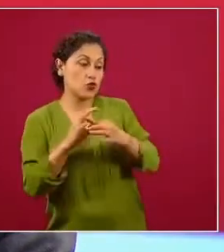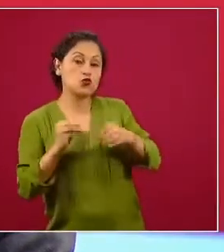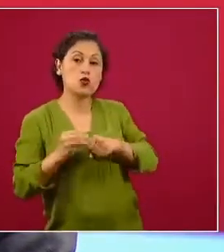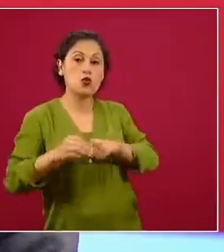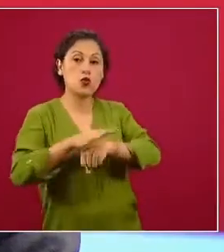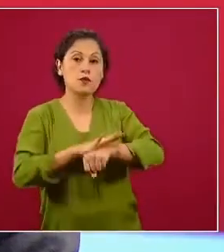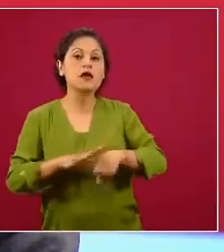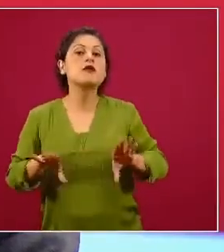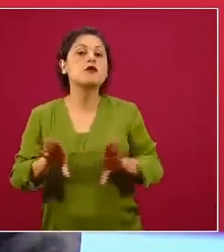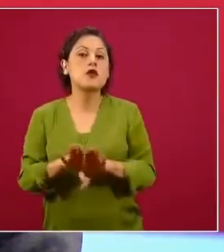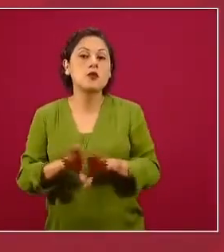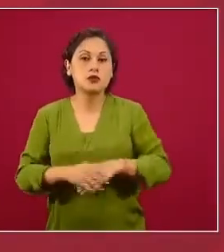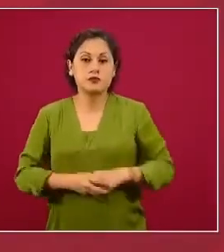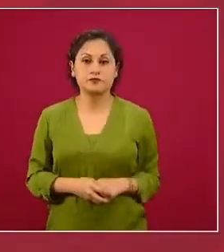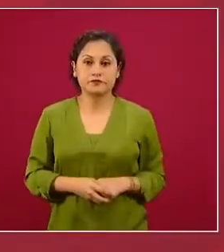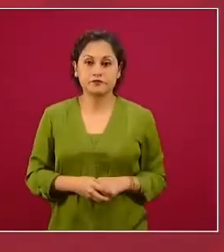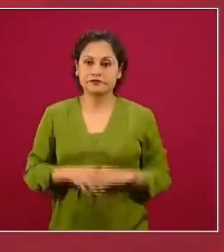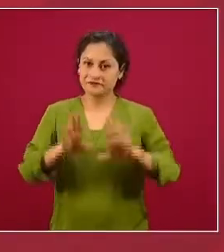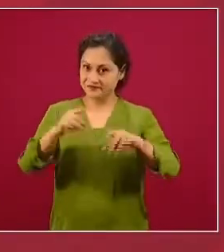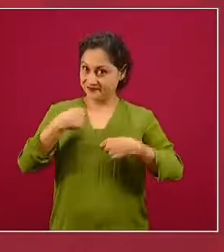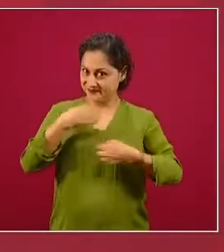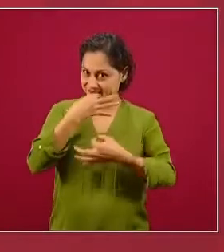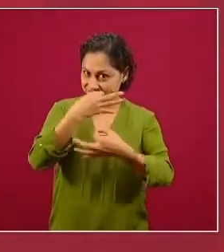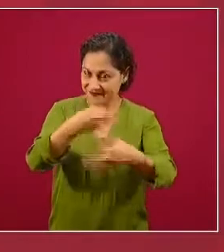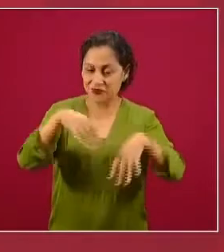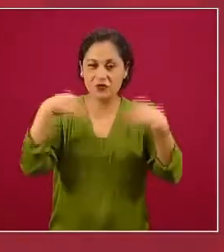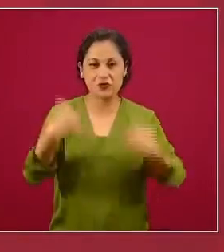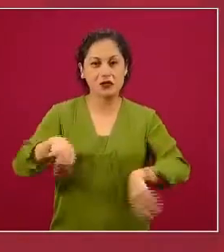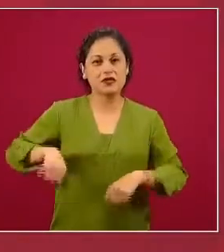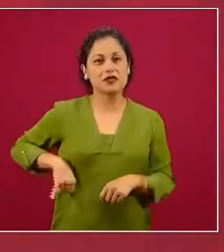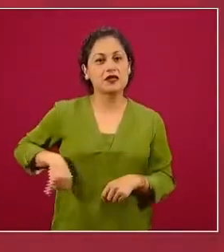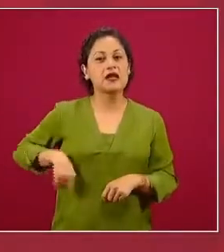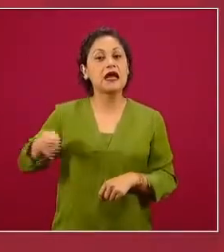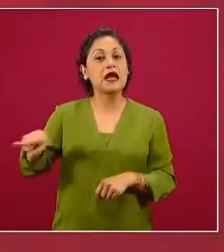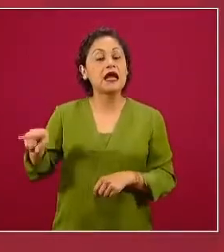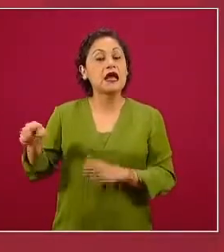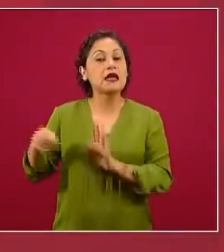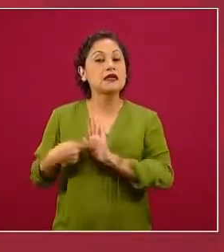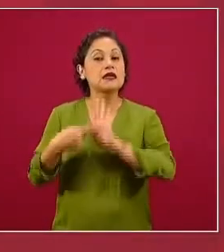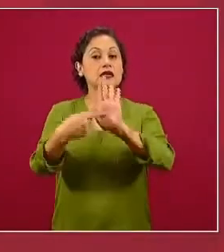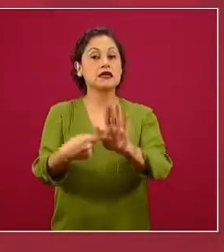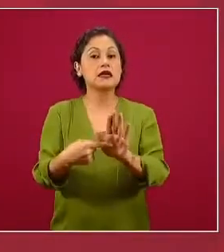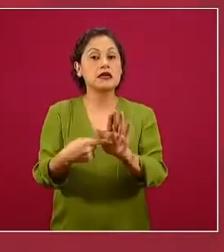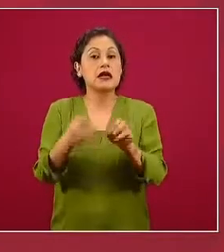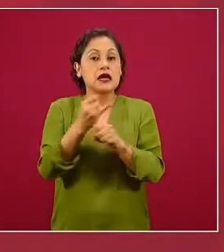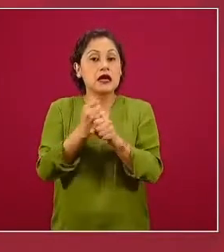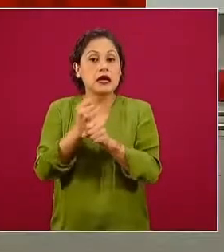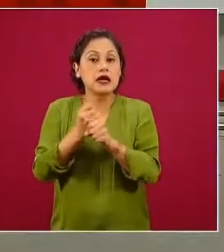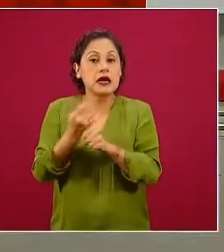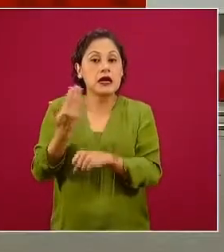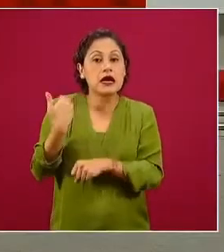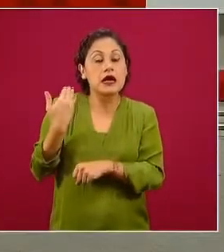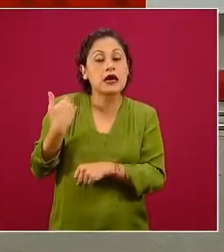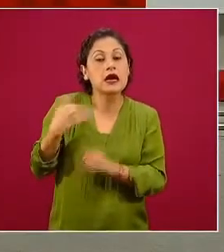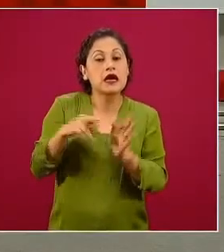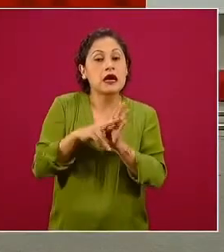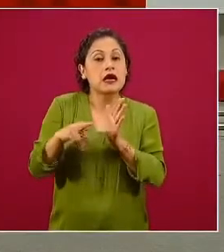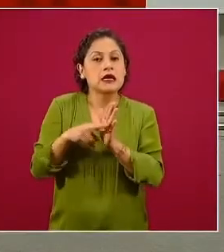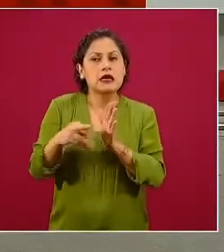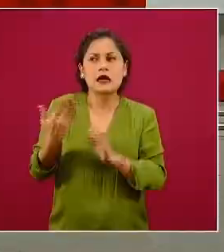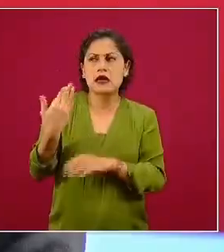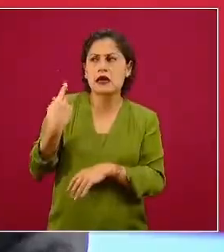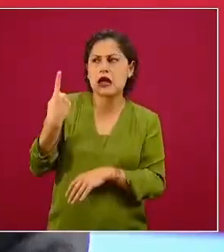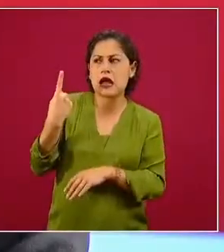traer, les doy la primicia, es un artículo relativamente reciente que se publicó en una muy prestigiada revista de epidemiología a finales del